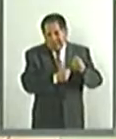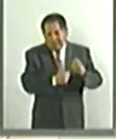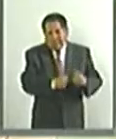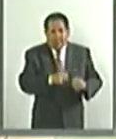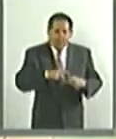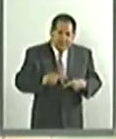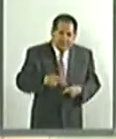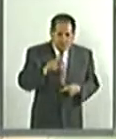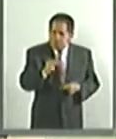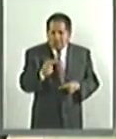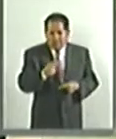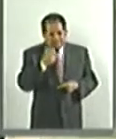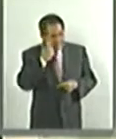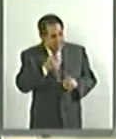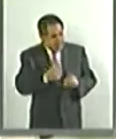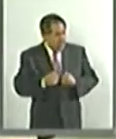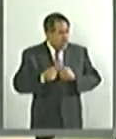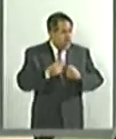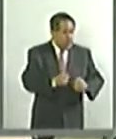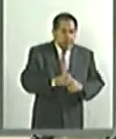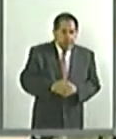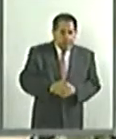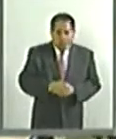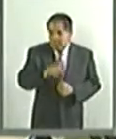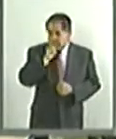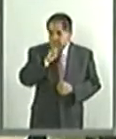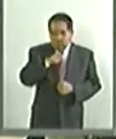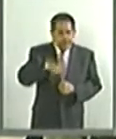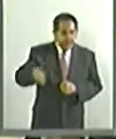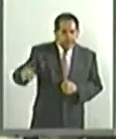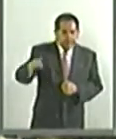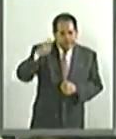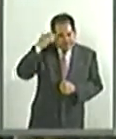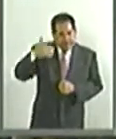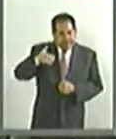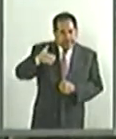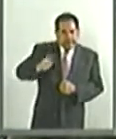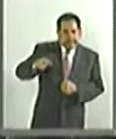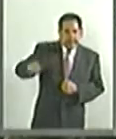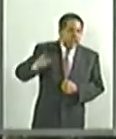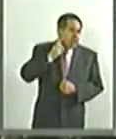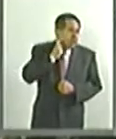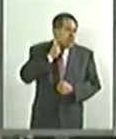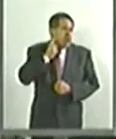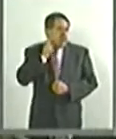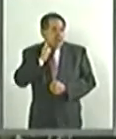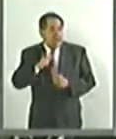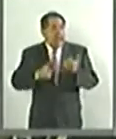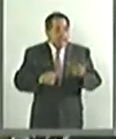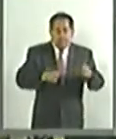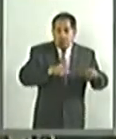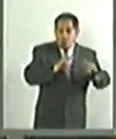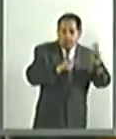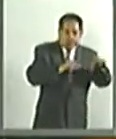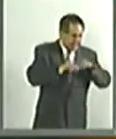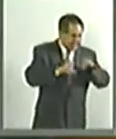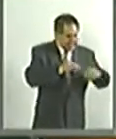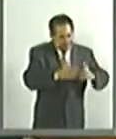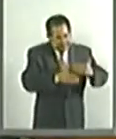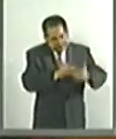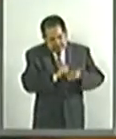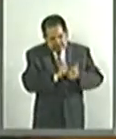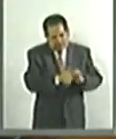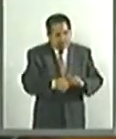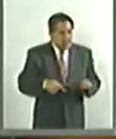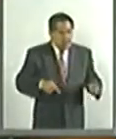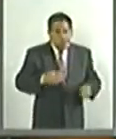historia. Ha sido también gracias a su comprensión y al trabajo de los universitarios que la universidad